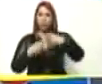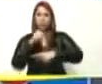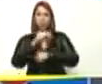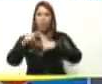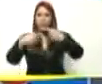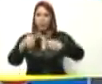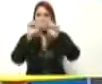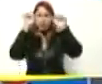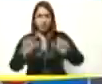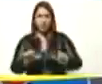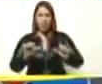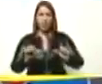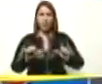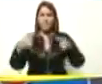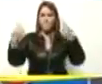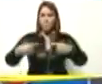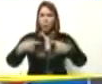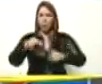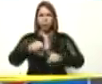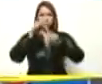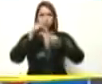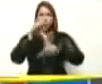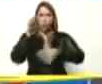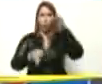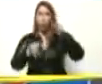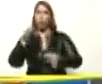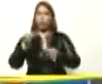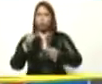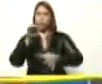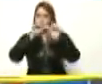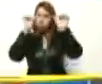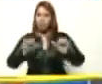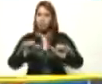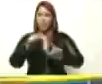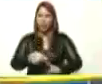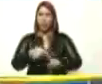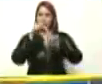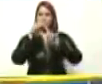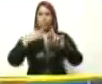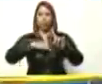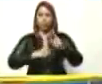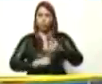sistema, de primaria, justo sistema, elección, que impulsamos,